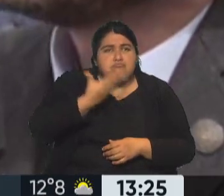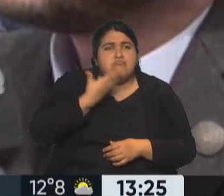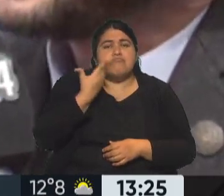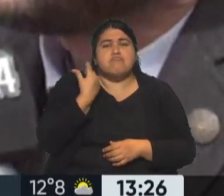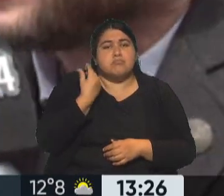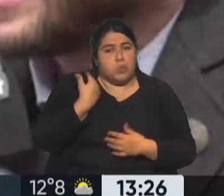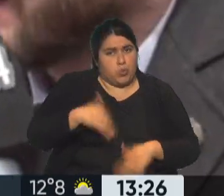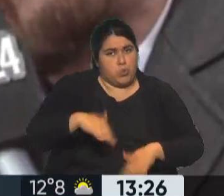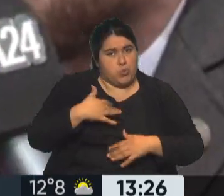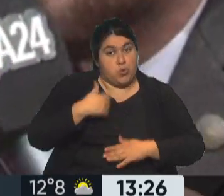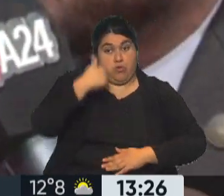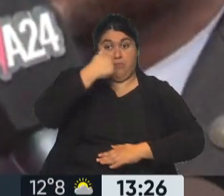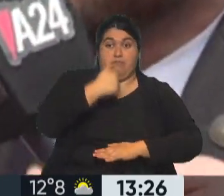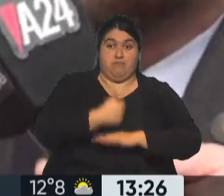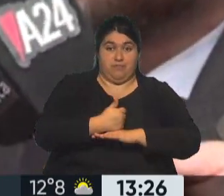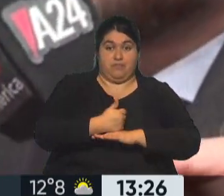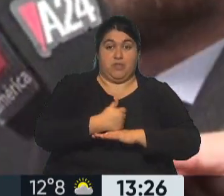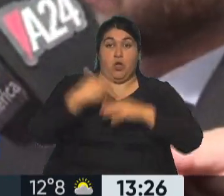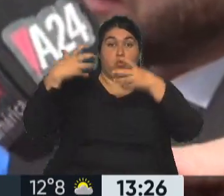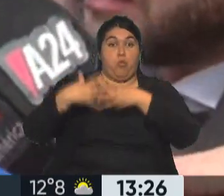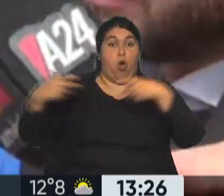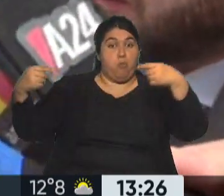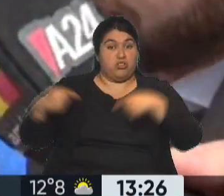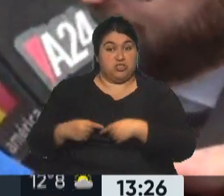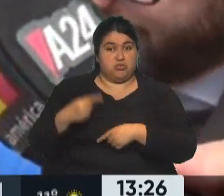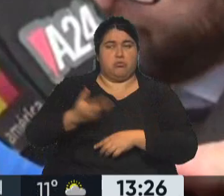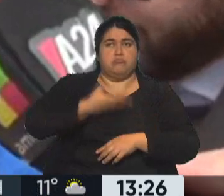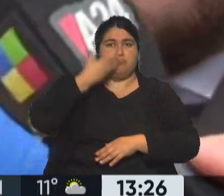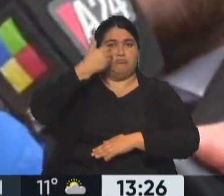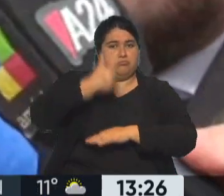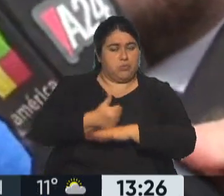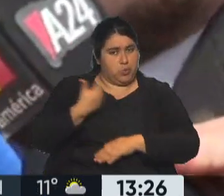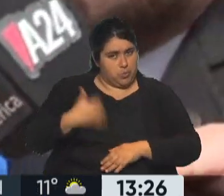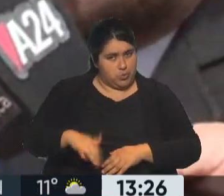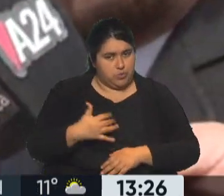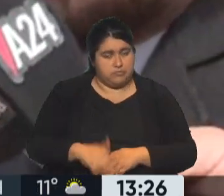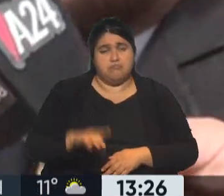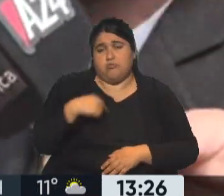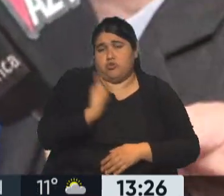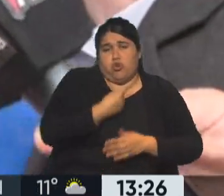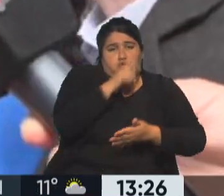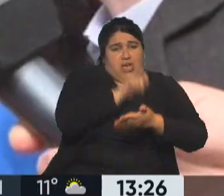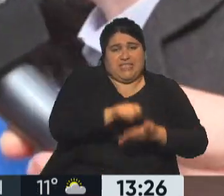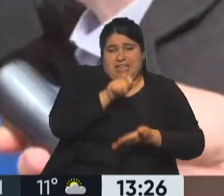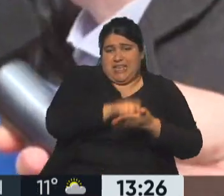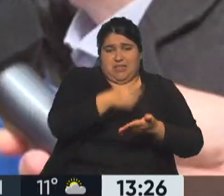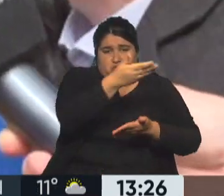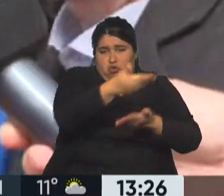ante a este candidato de la oposición, ¿no? Bueno, es un escrito que hicimos.